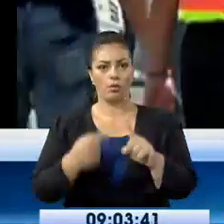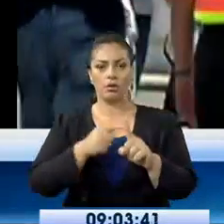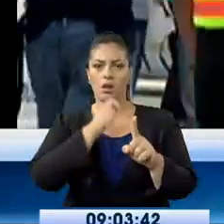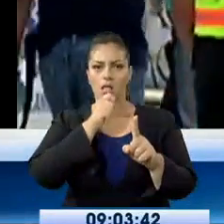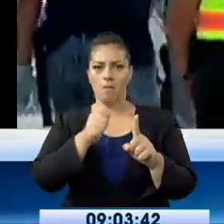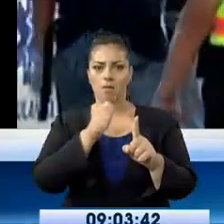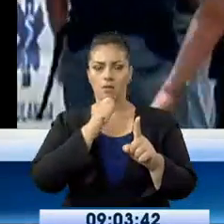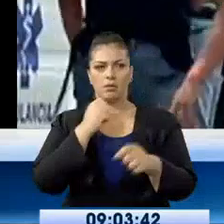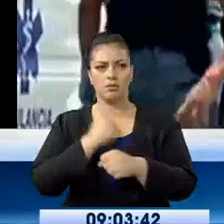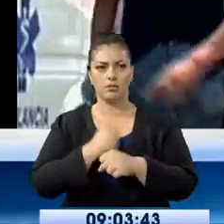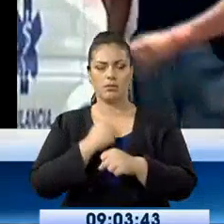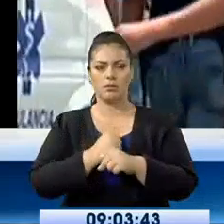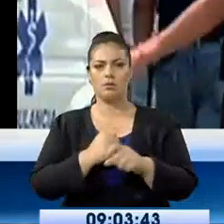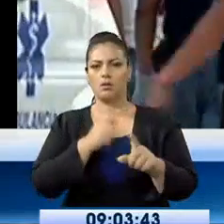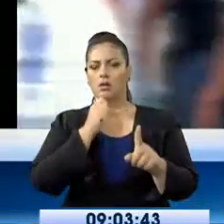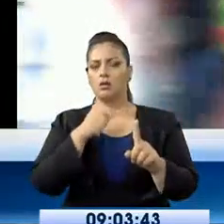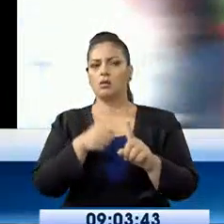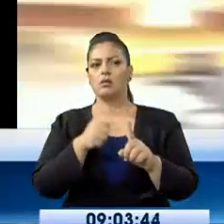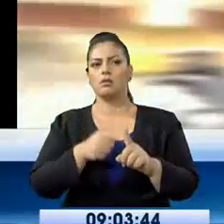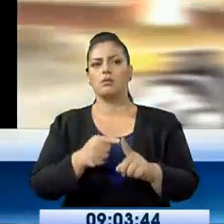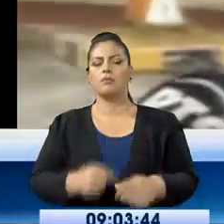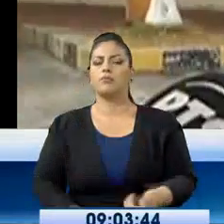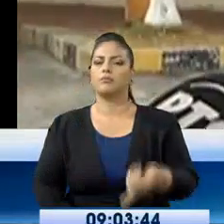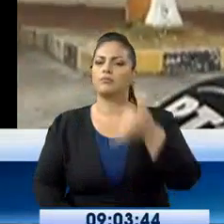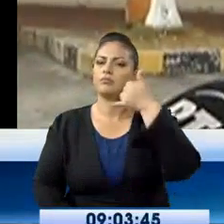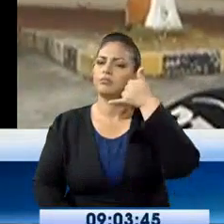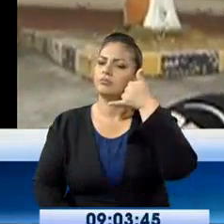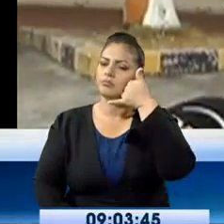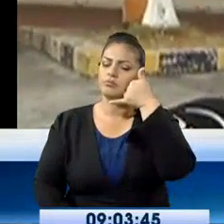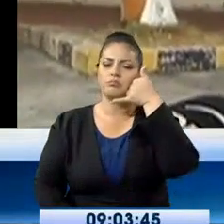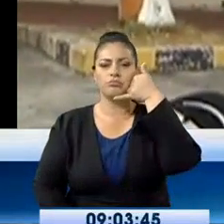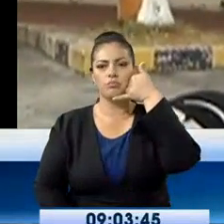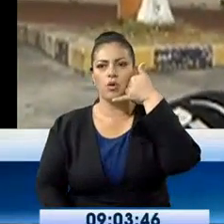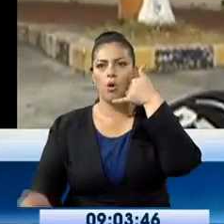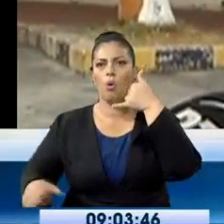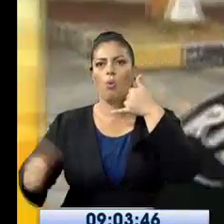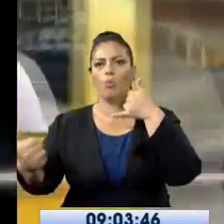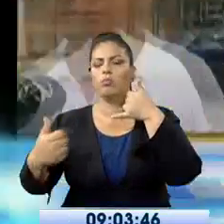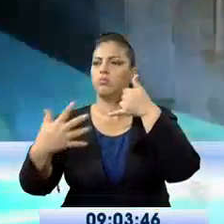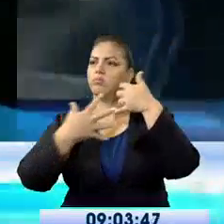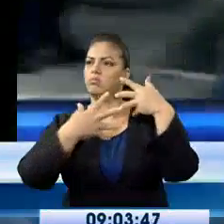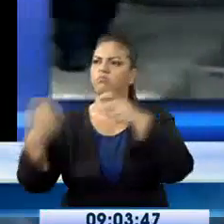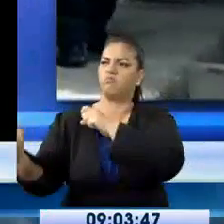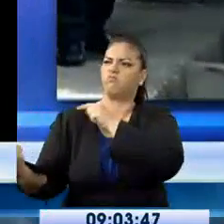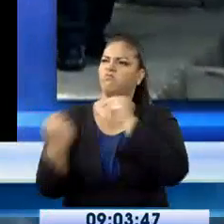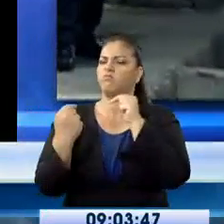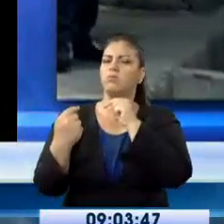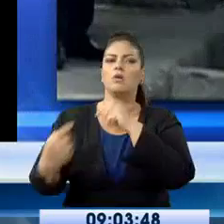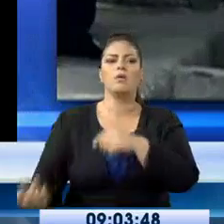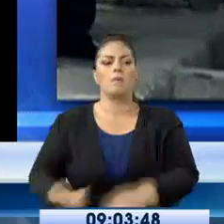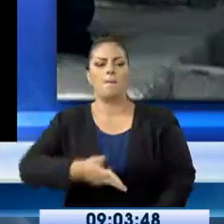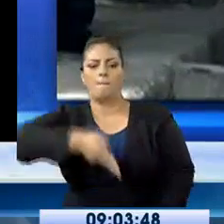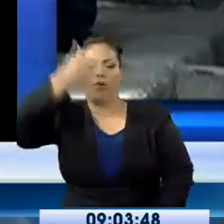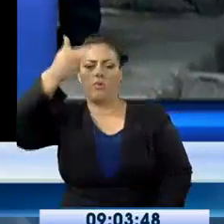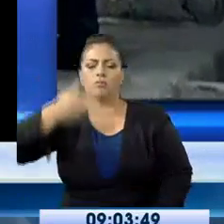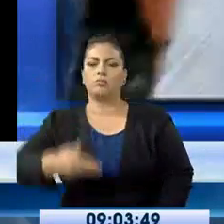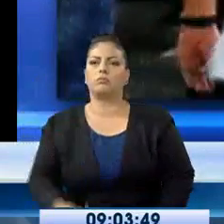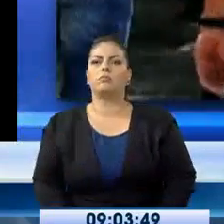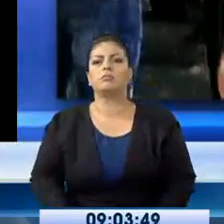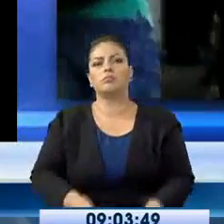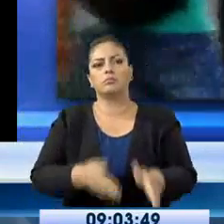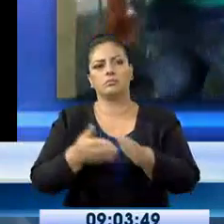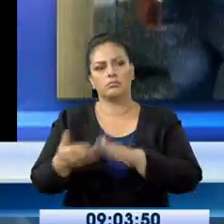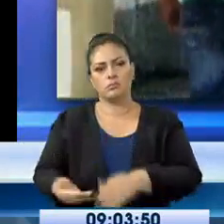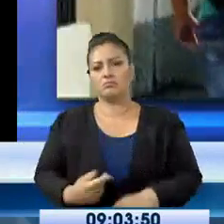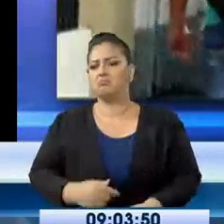lo despojen de su teléfono celular. Nosotros ahora vivimos una situación muy preocupante en la cual uno no anda seguro